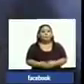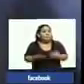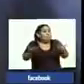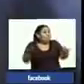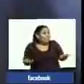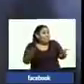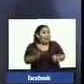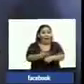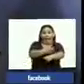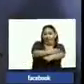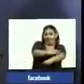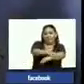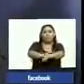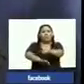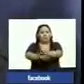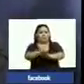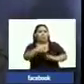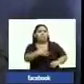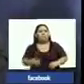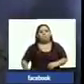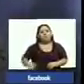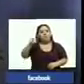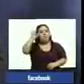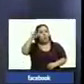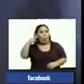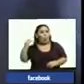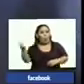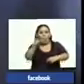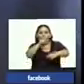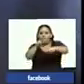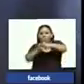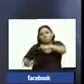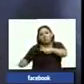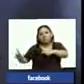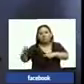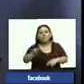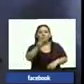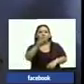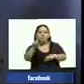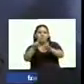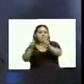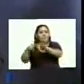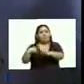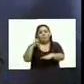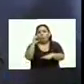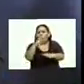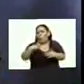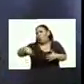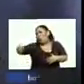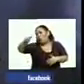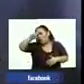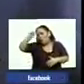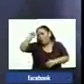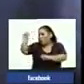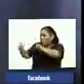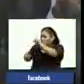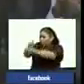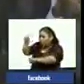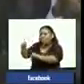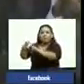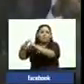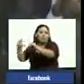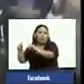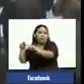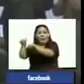Pero antes de ser detenido, el expresidente decidió huir del país. En 2016 aseguró que se encontraba haciendo trabajo de consultoría en Nicaragua.